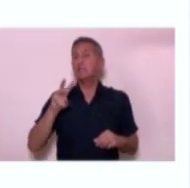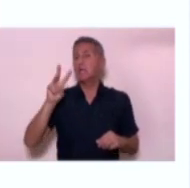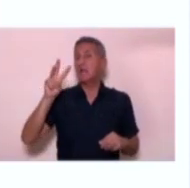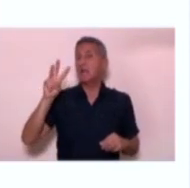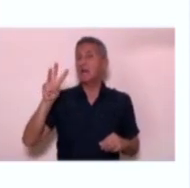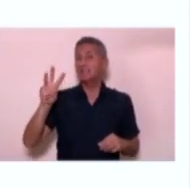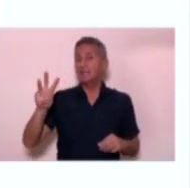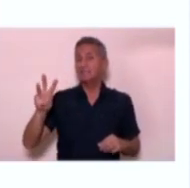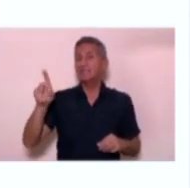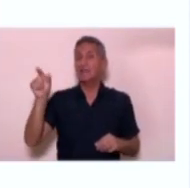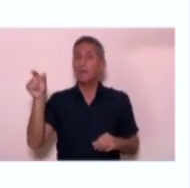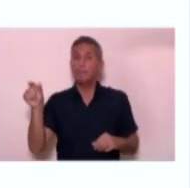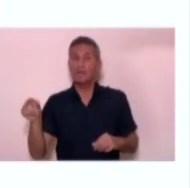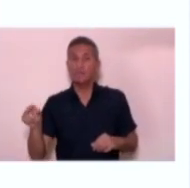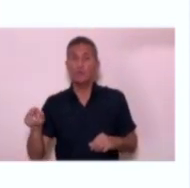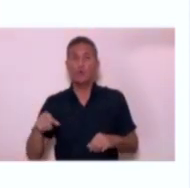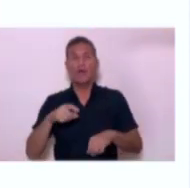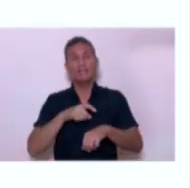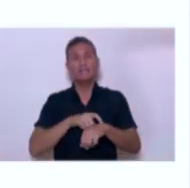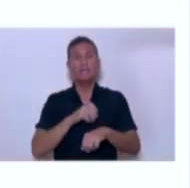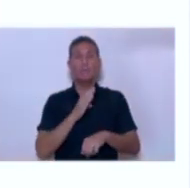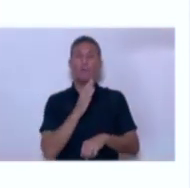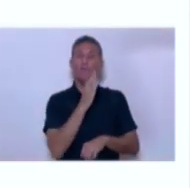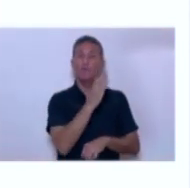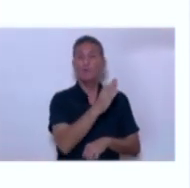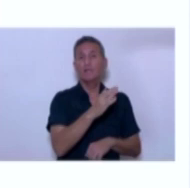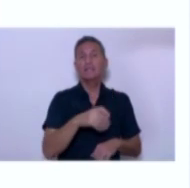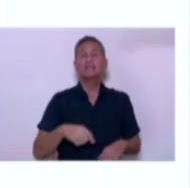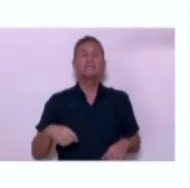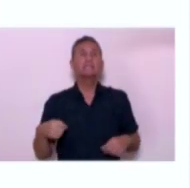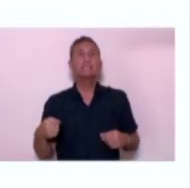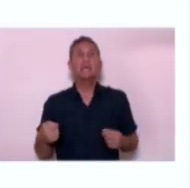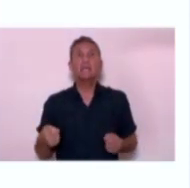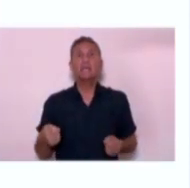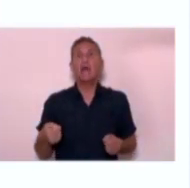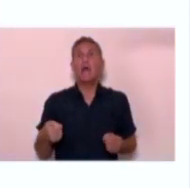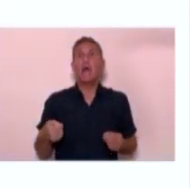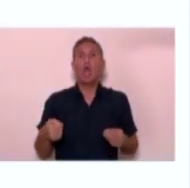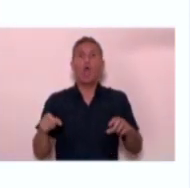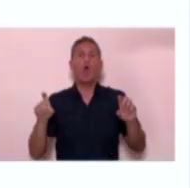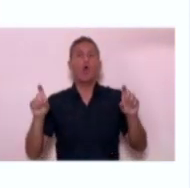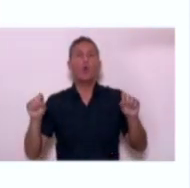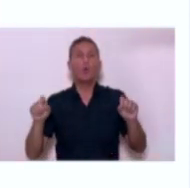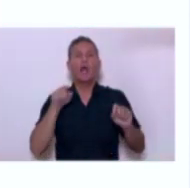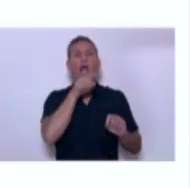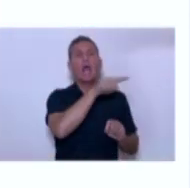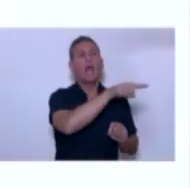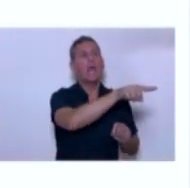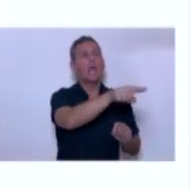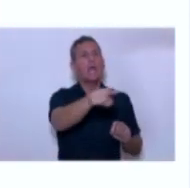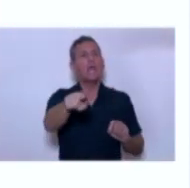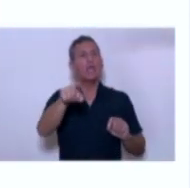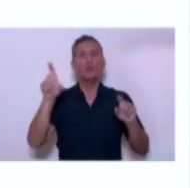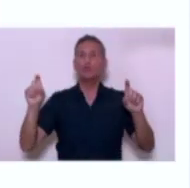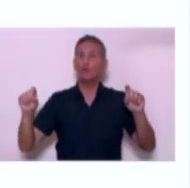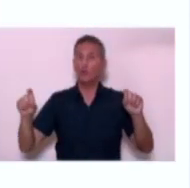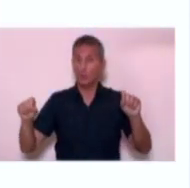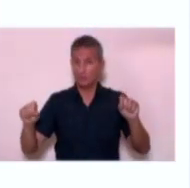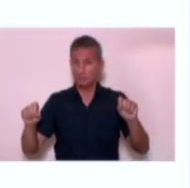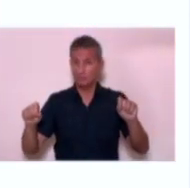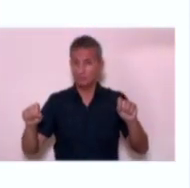la tercera persona del plural tiempo futuro sería jugarán. Ellos